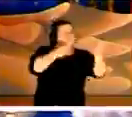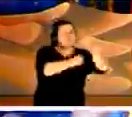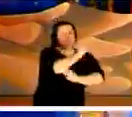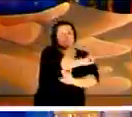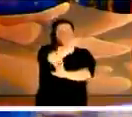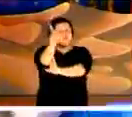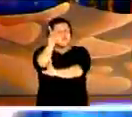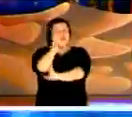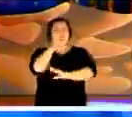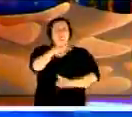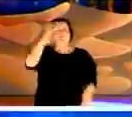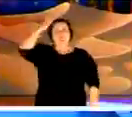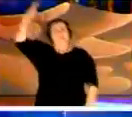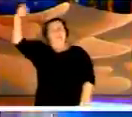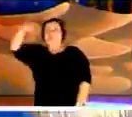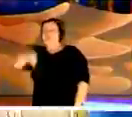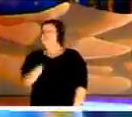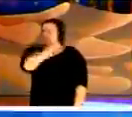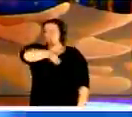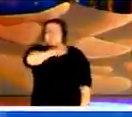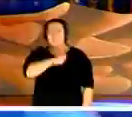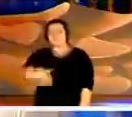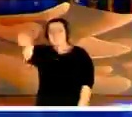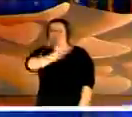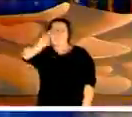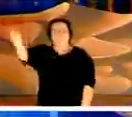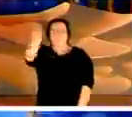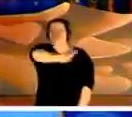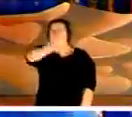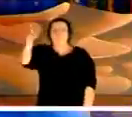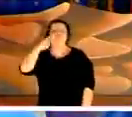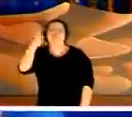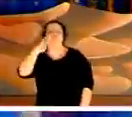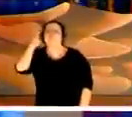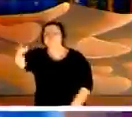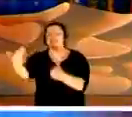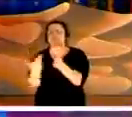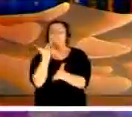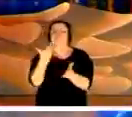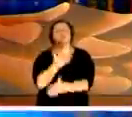reinado español hay cosas que no entiendo yo, a ver si tú me das la explicación.